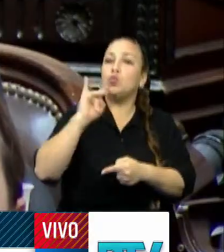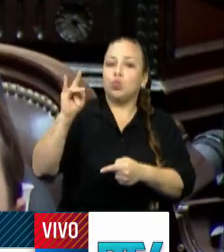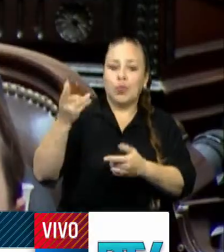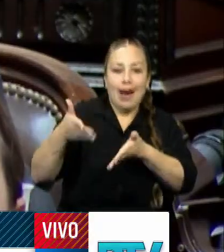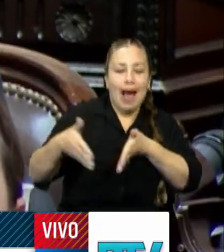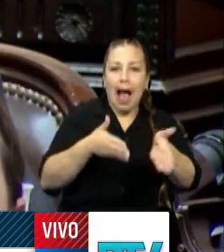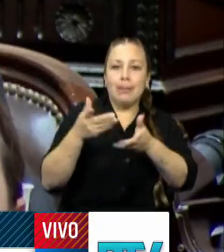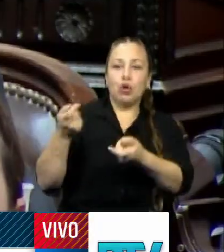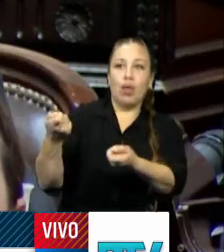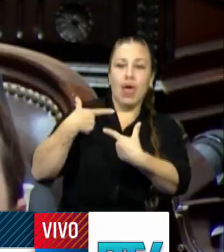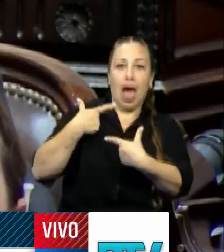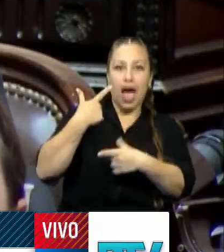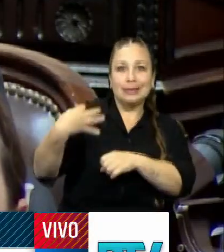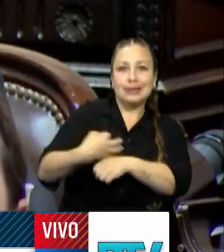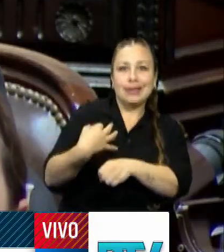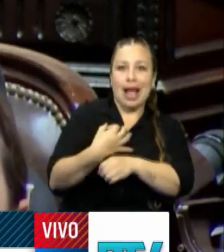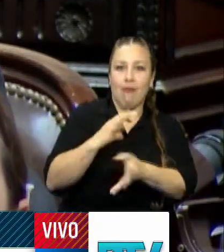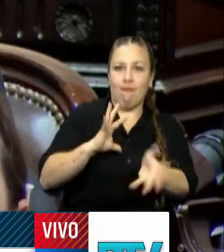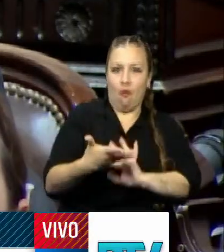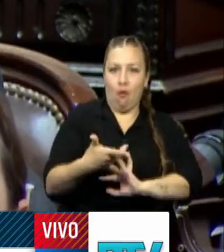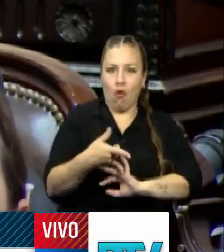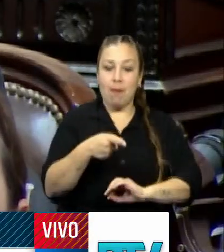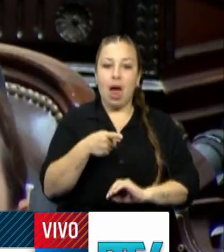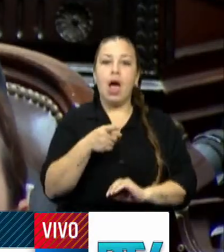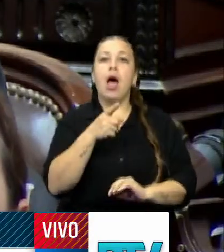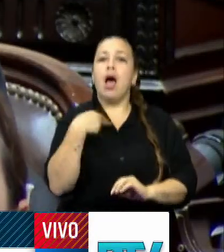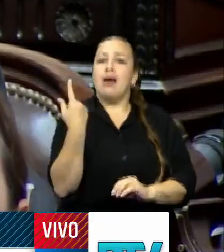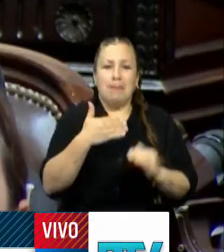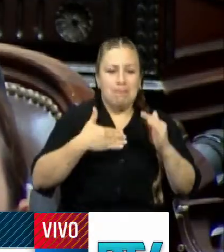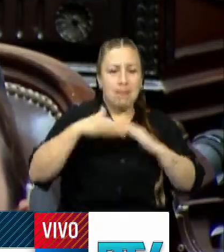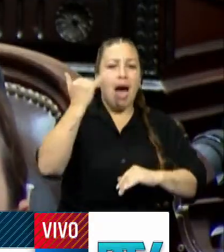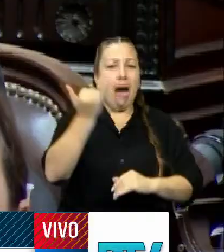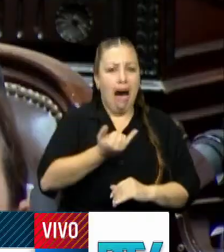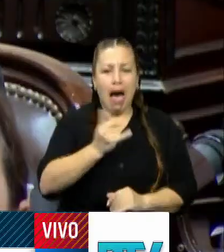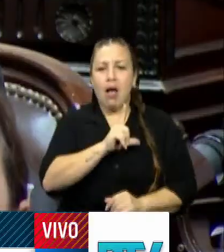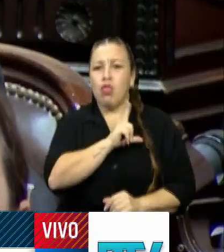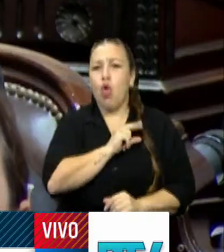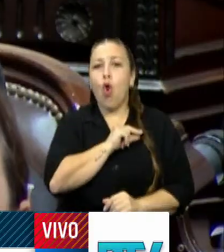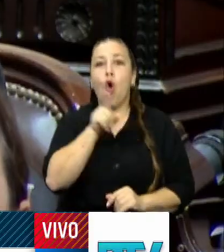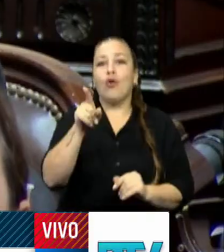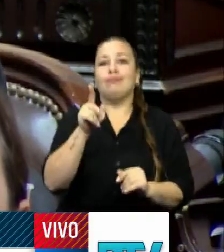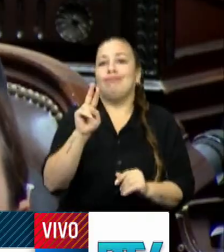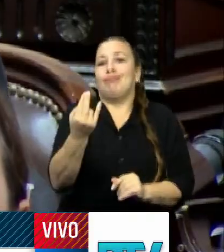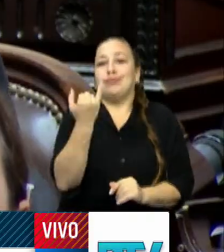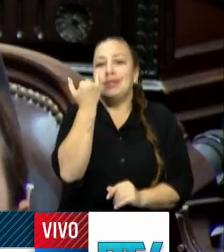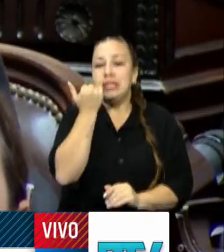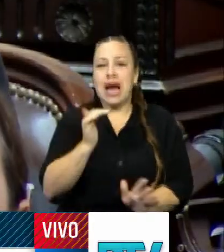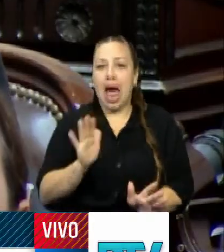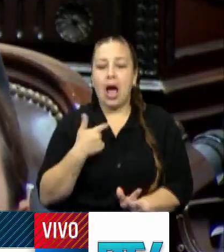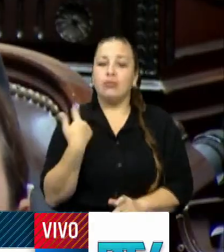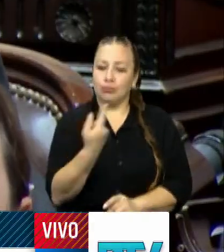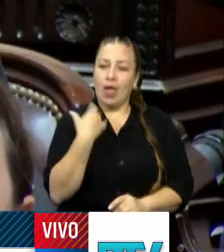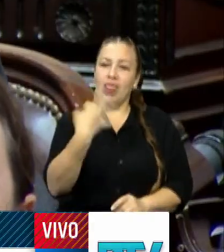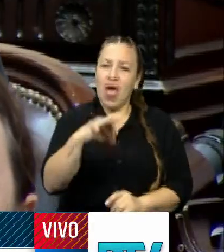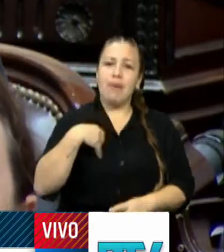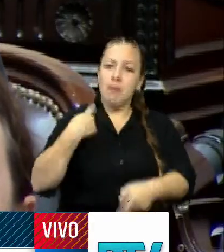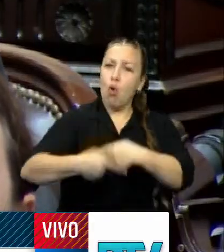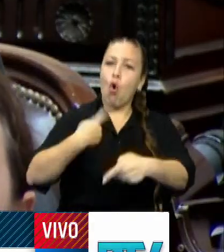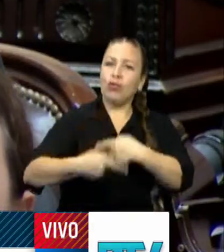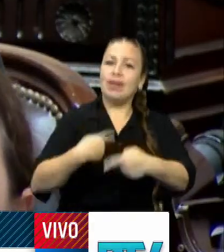ha indicado. Más allá del dolor que nos produce su partida, debemos continuar la